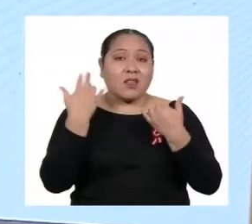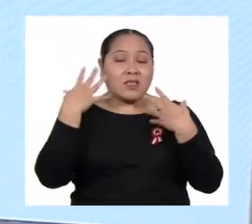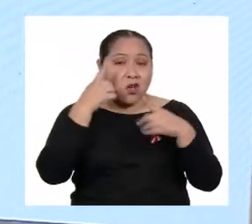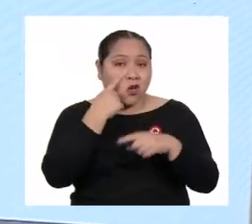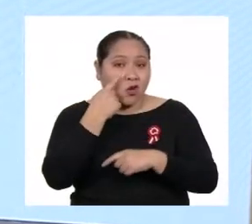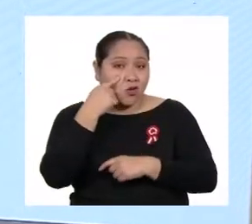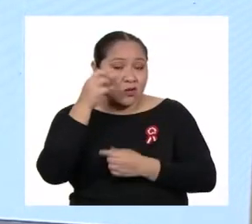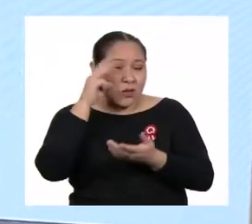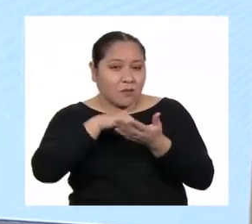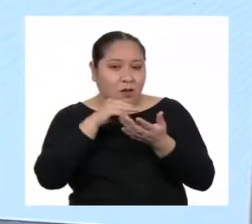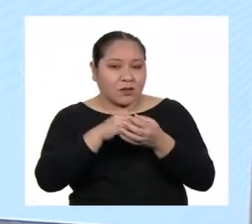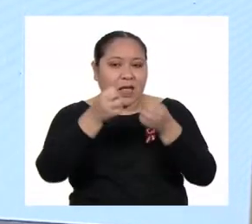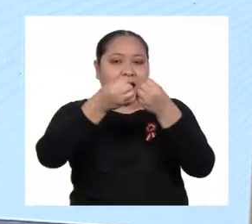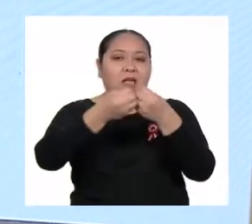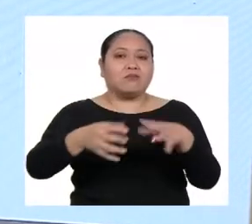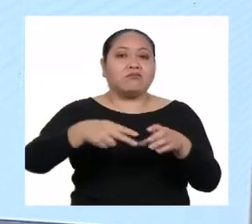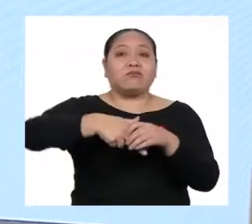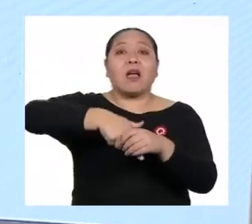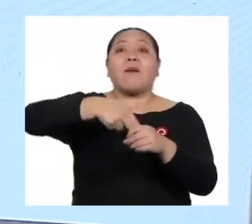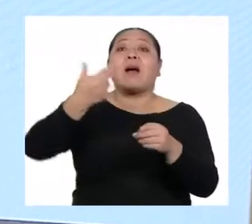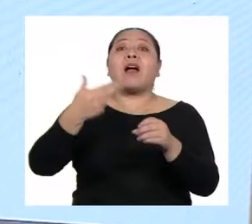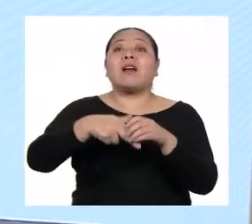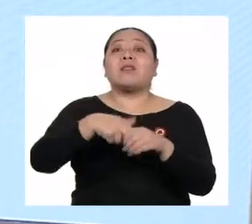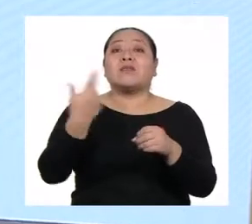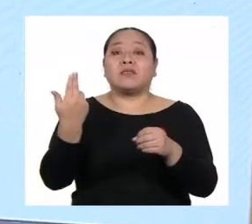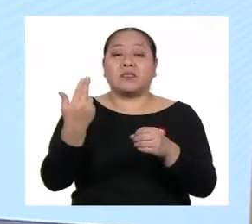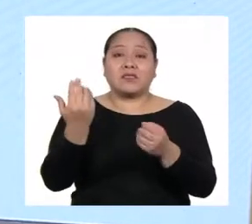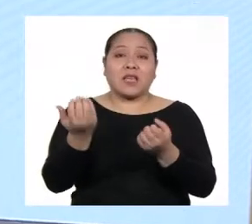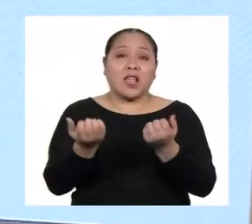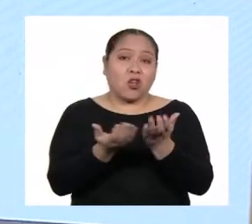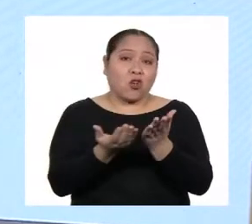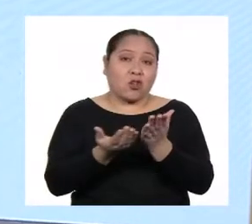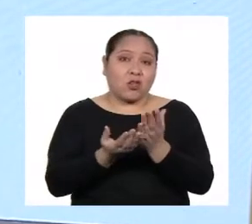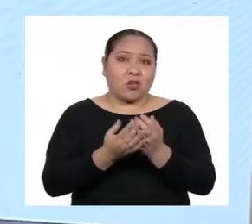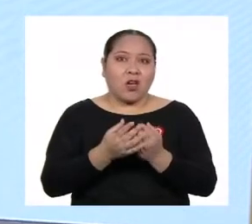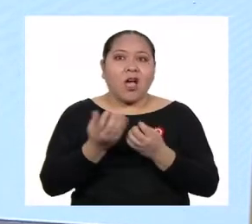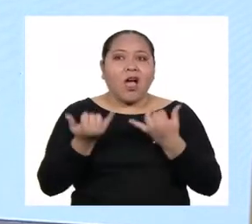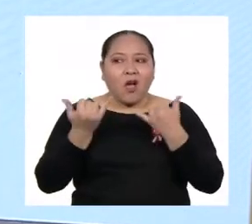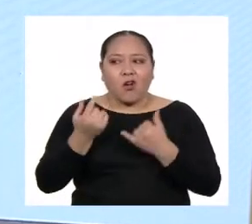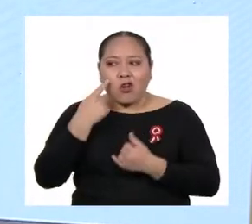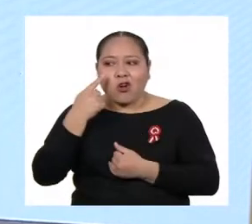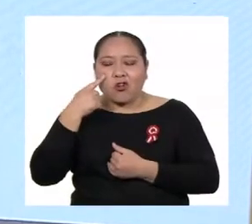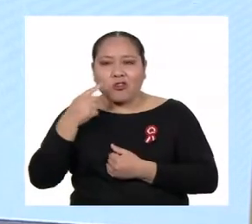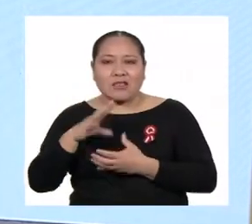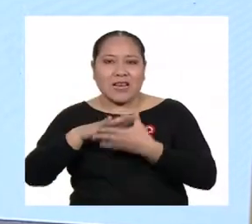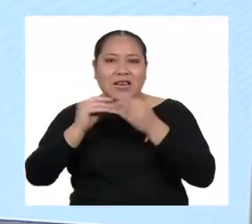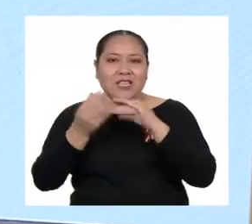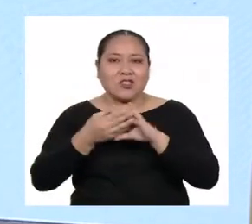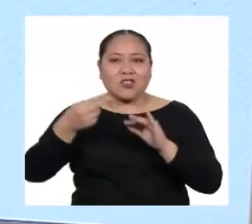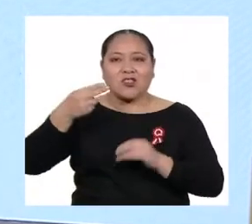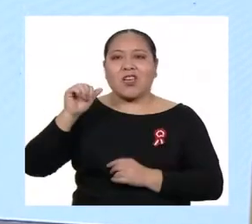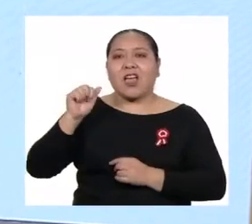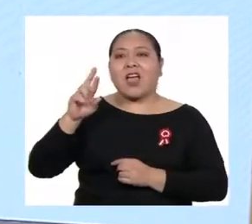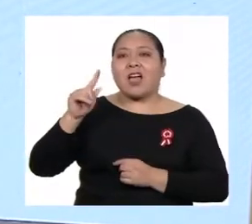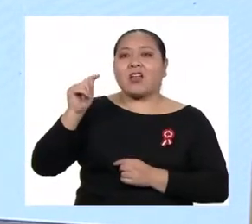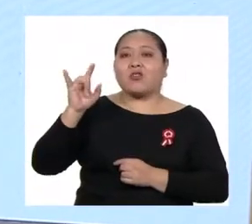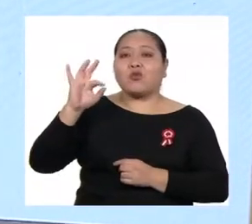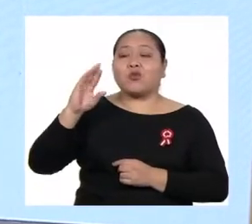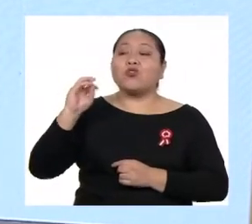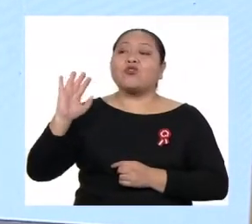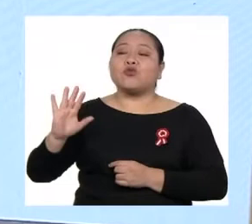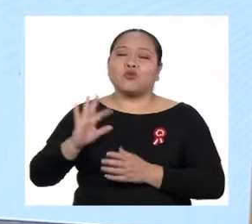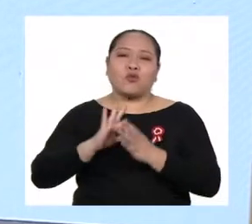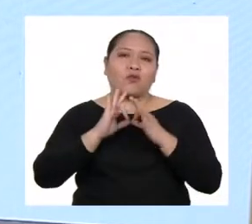más sobre el abandono escolar, tienen la inspiración de Arturo Hernández y alguna historia de su familia, ¿a qué